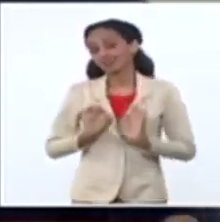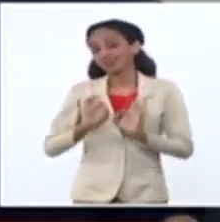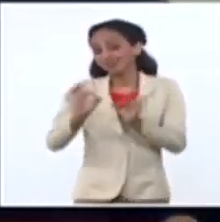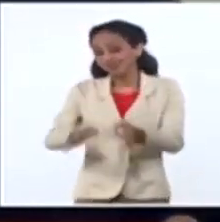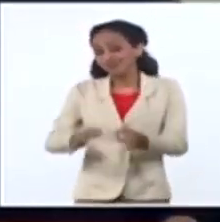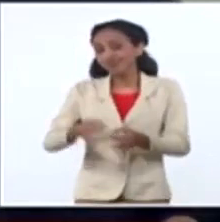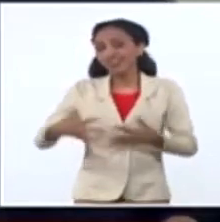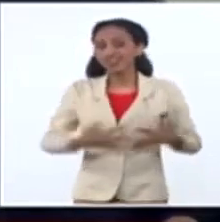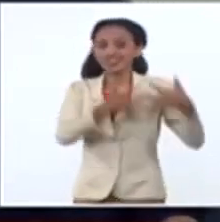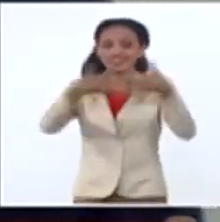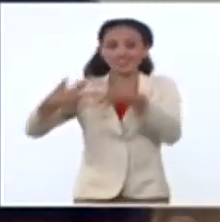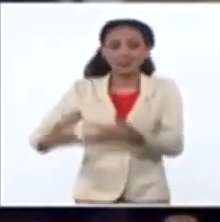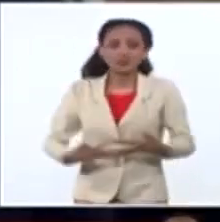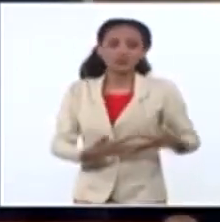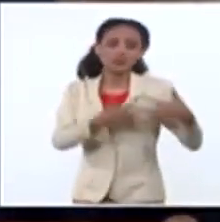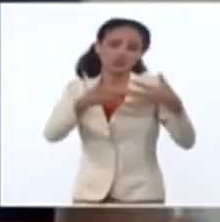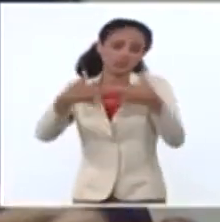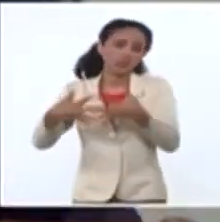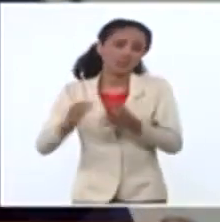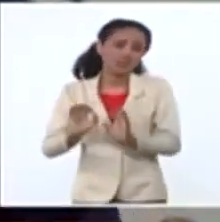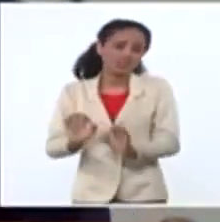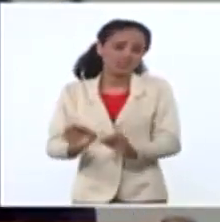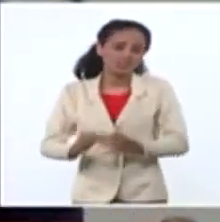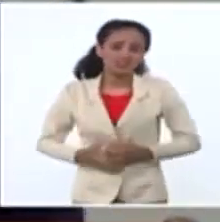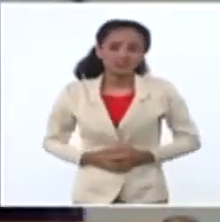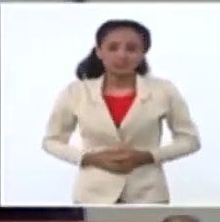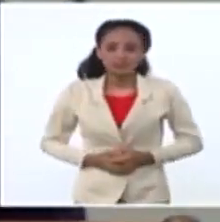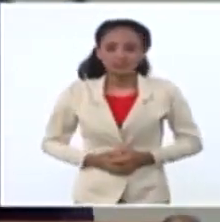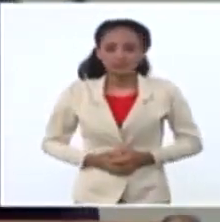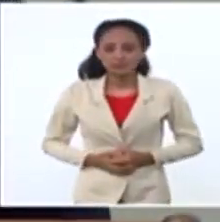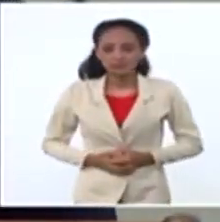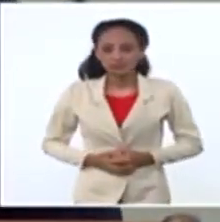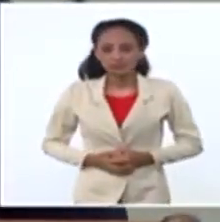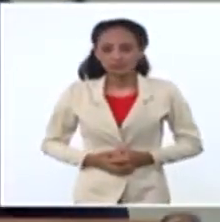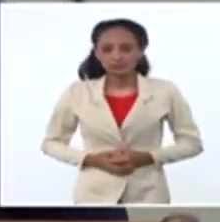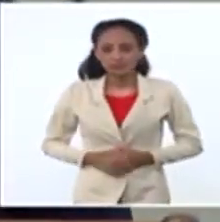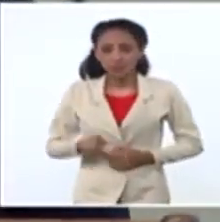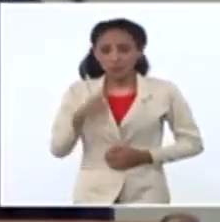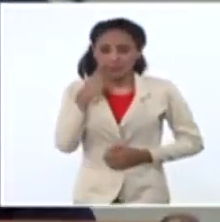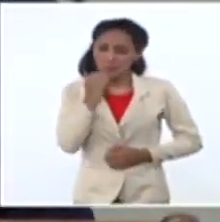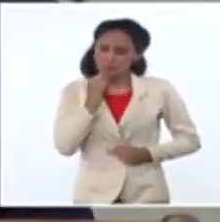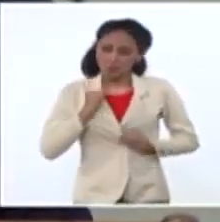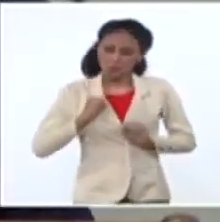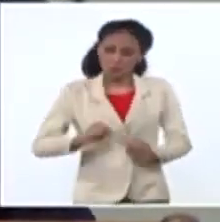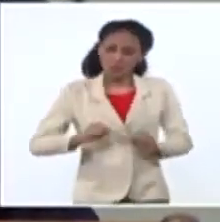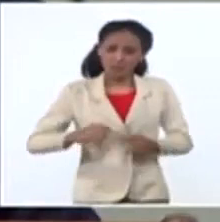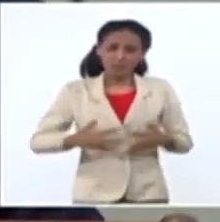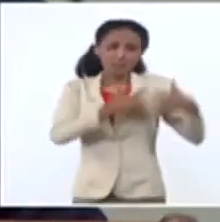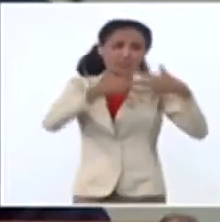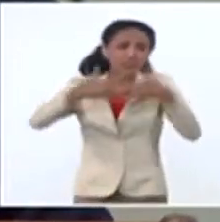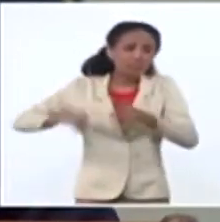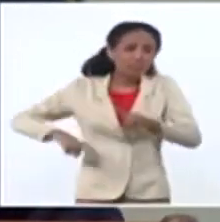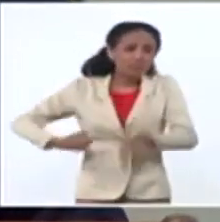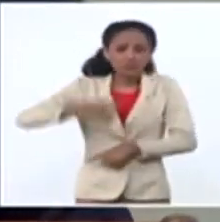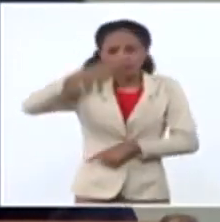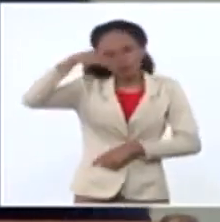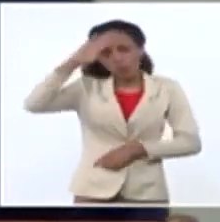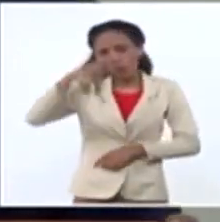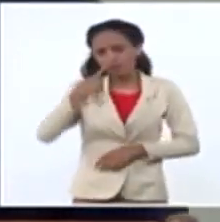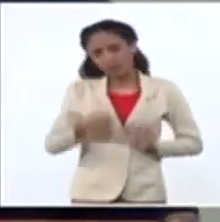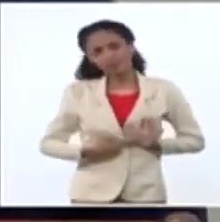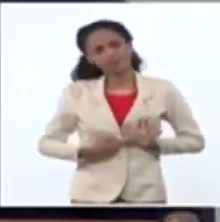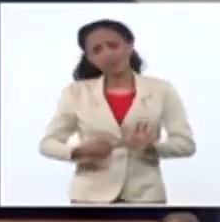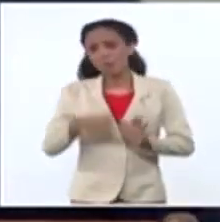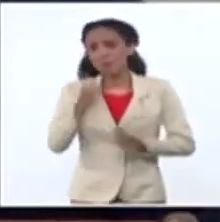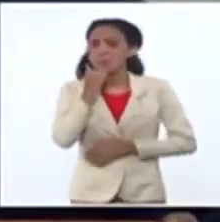beligerancia se ha incrementado y fluye de